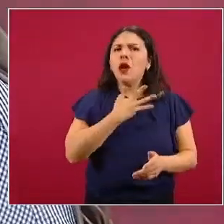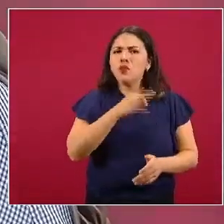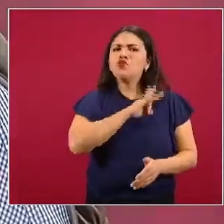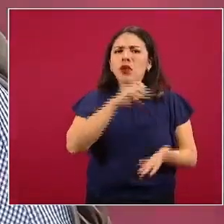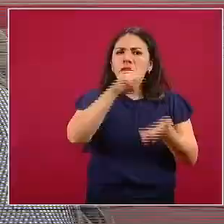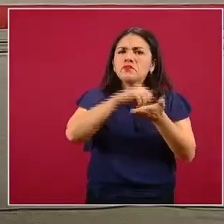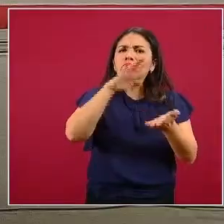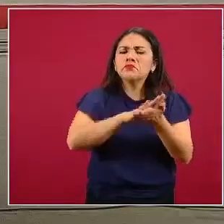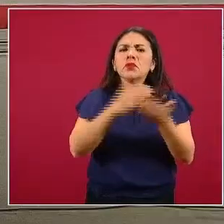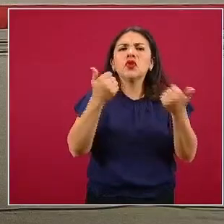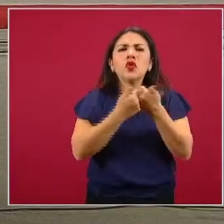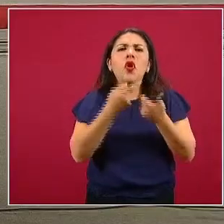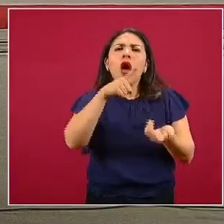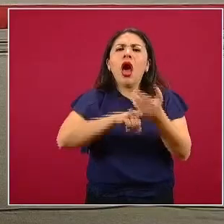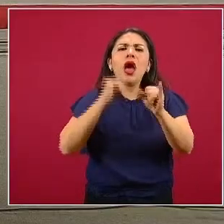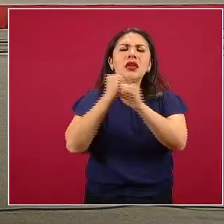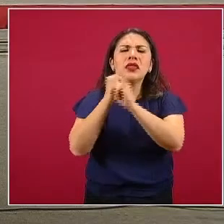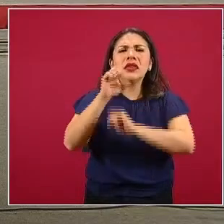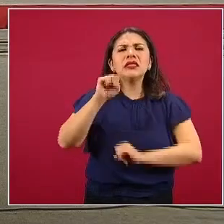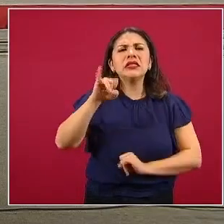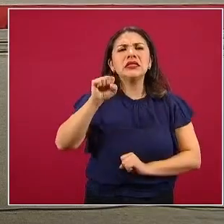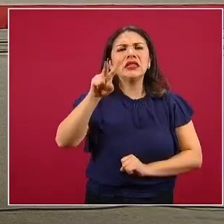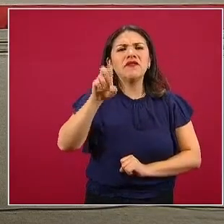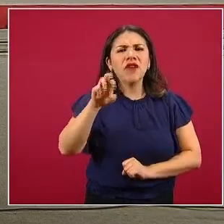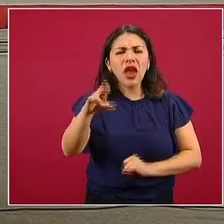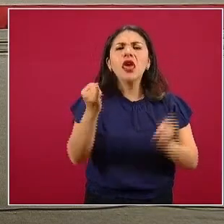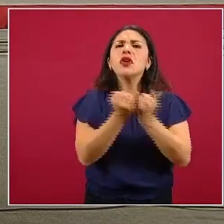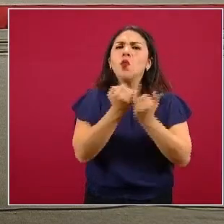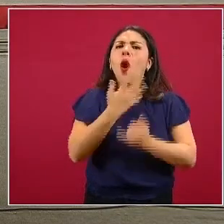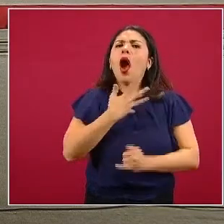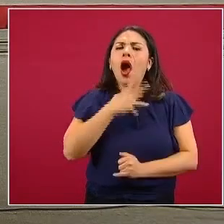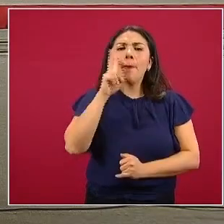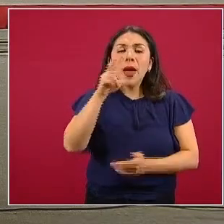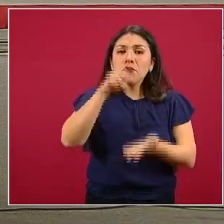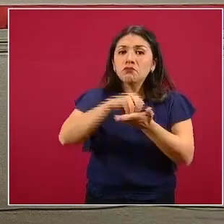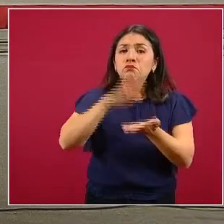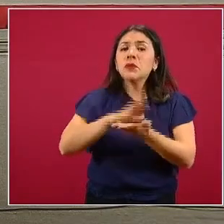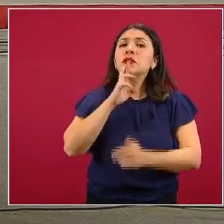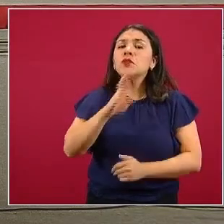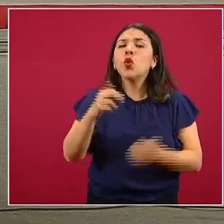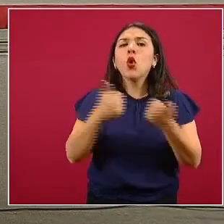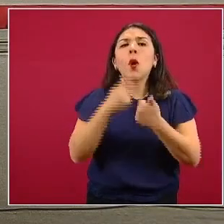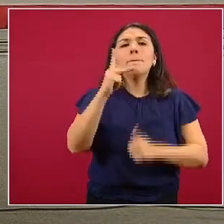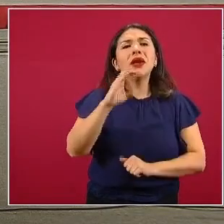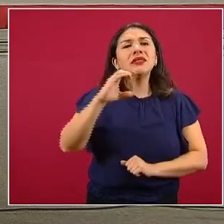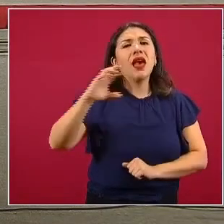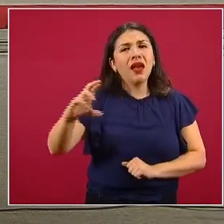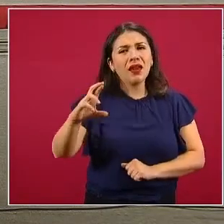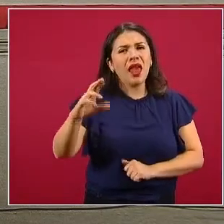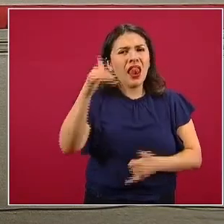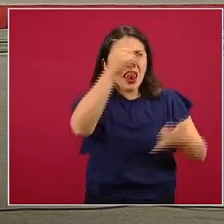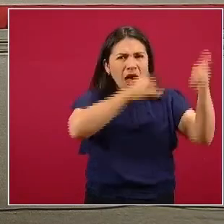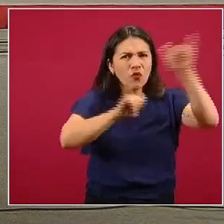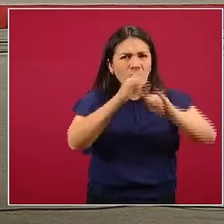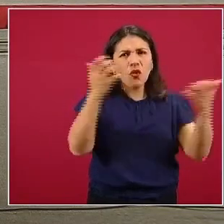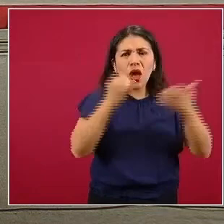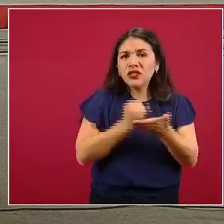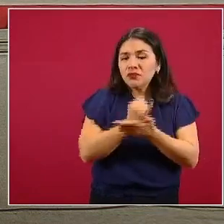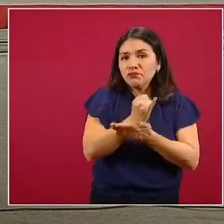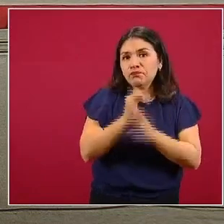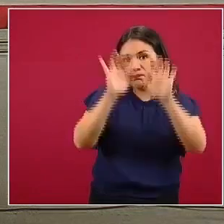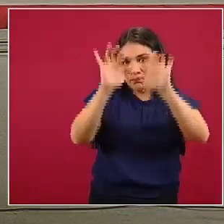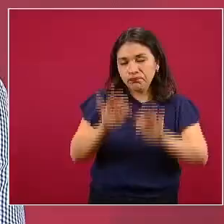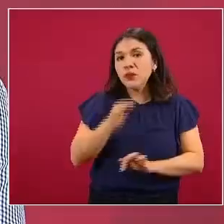registrar en la plataforma, en este caso en el CISBER, así como se registra el resultado por PCR por parte de los laboratorios estatales o la